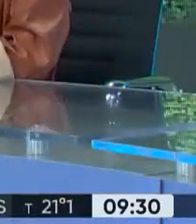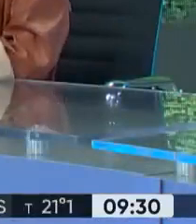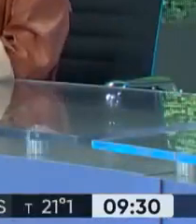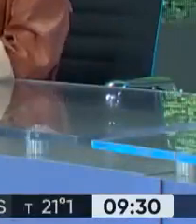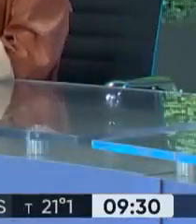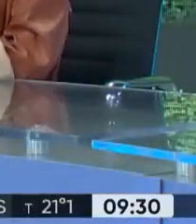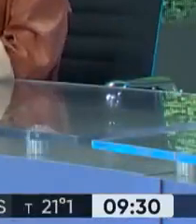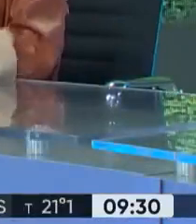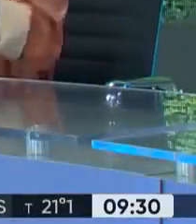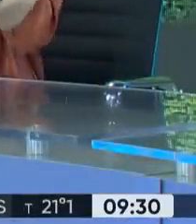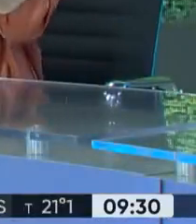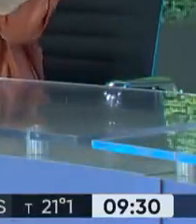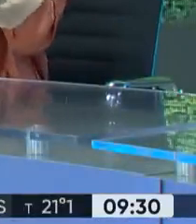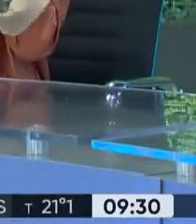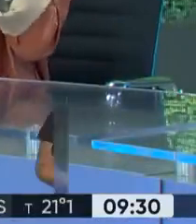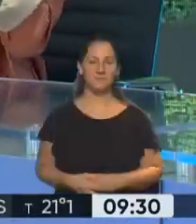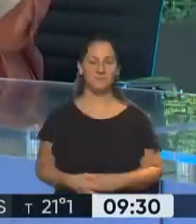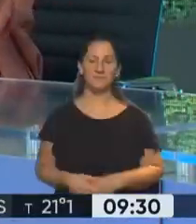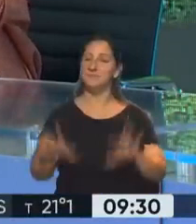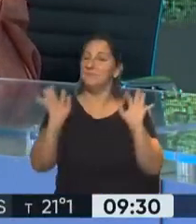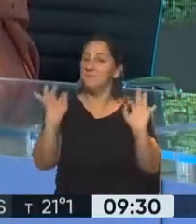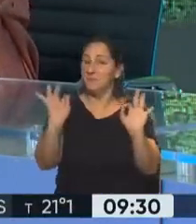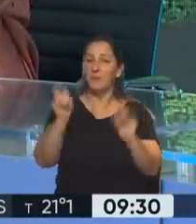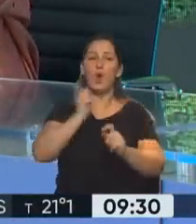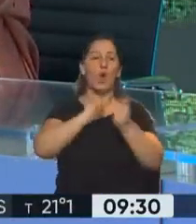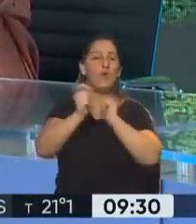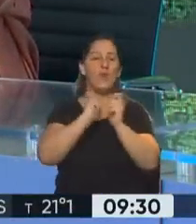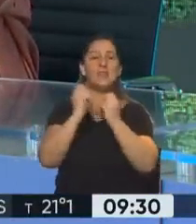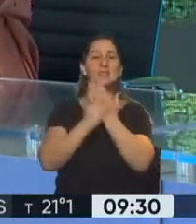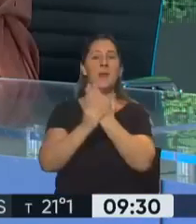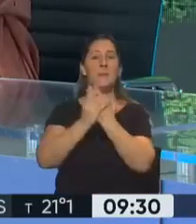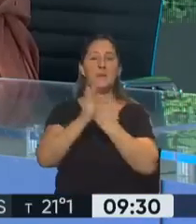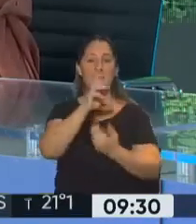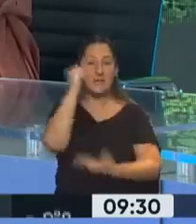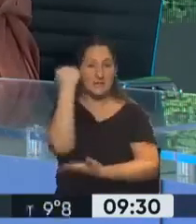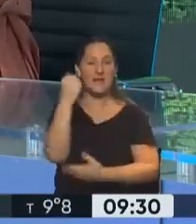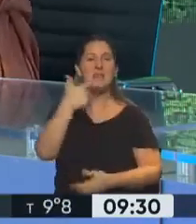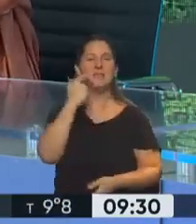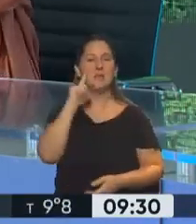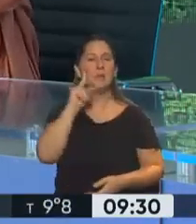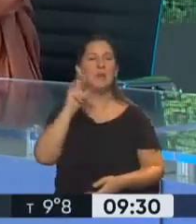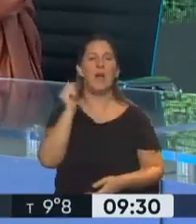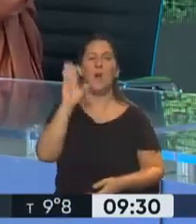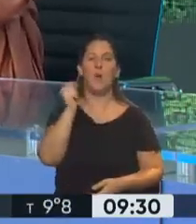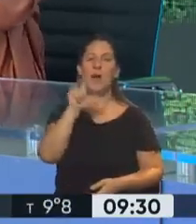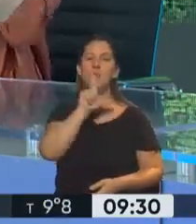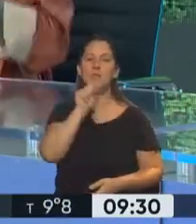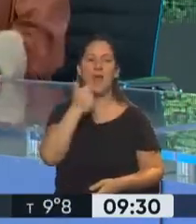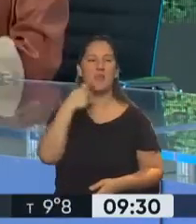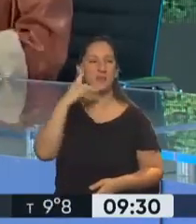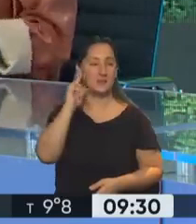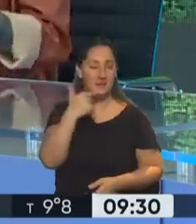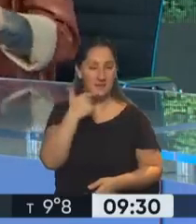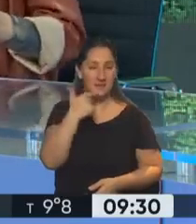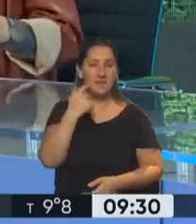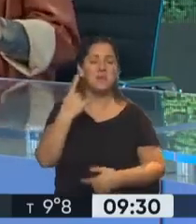hoy estaba la conferencia de prensa entonces de la ministra de economía silvina batakis con bueno las consideraciones después de